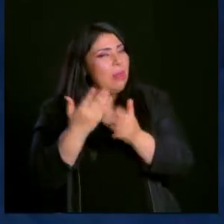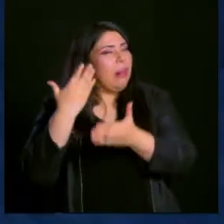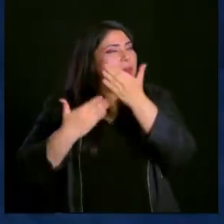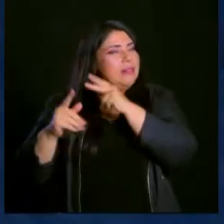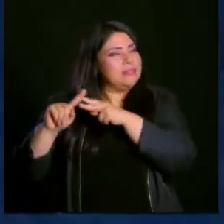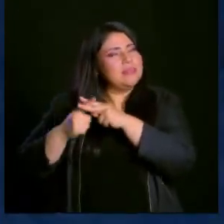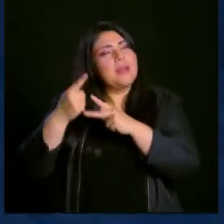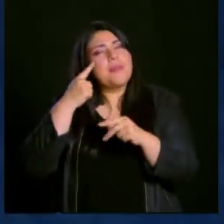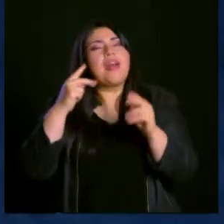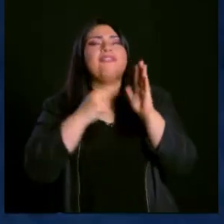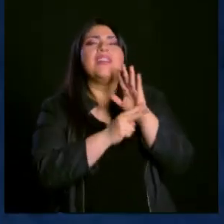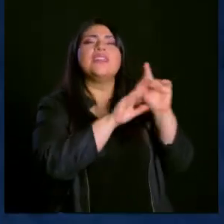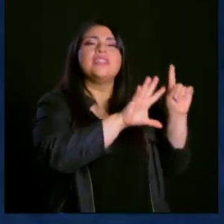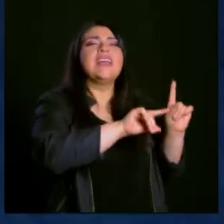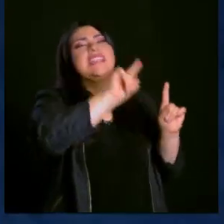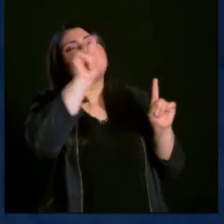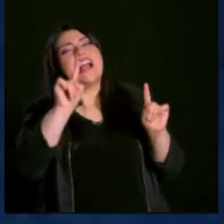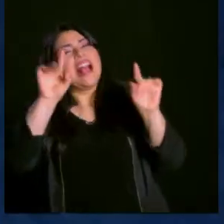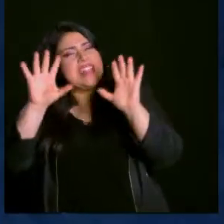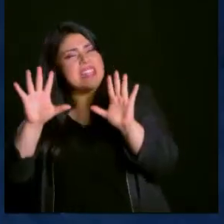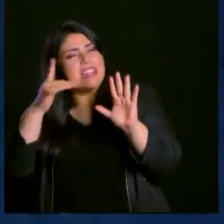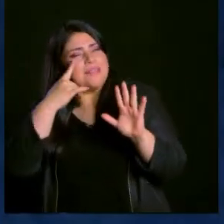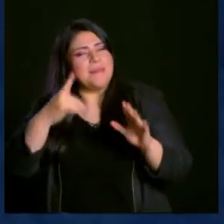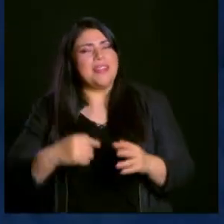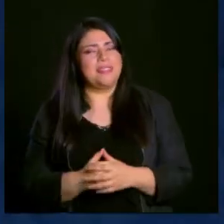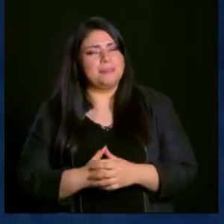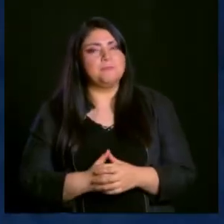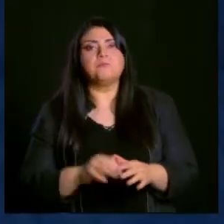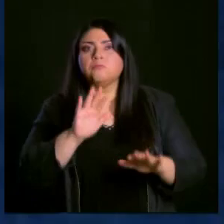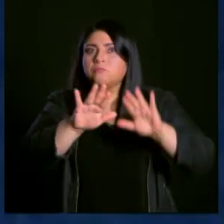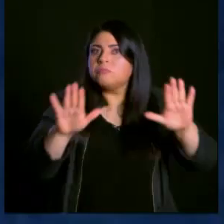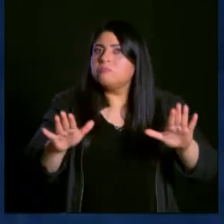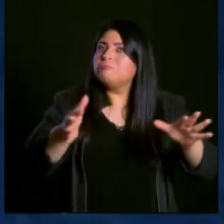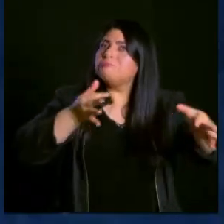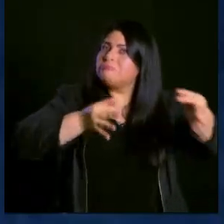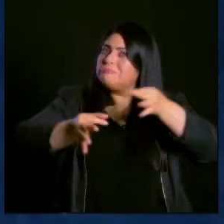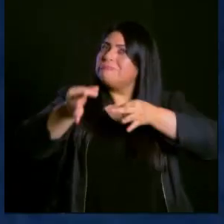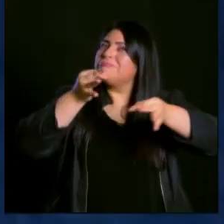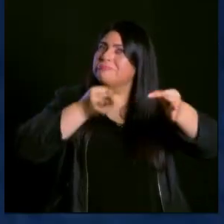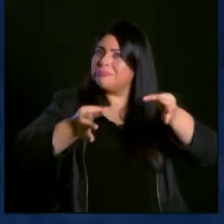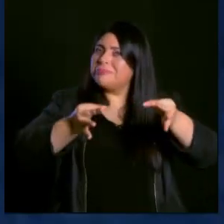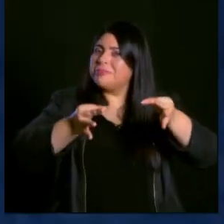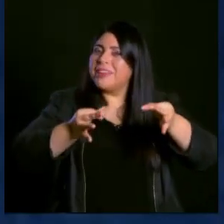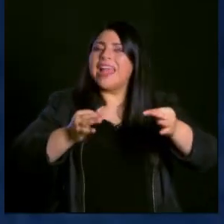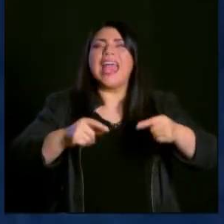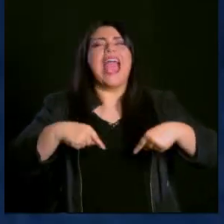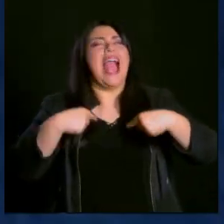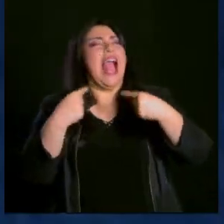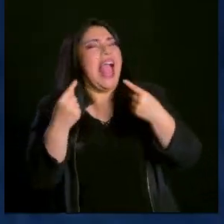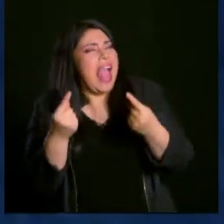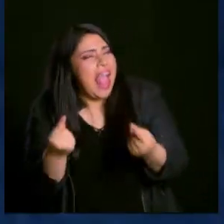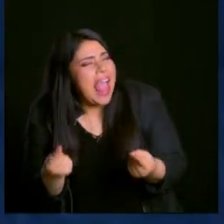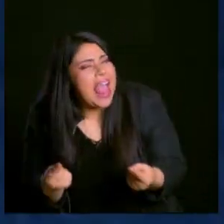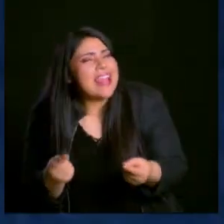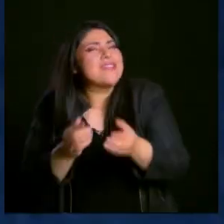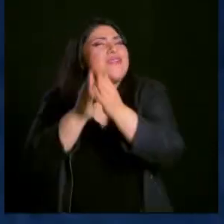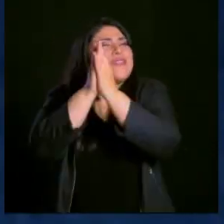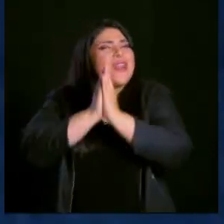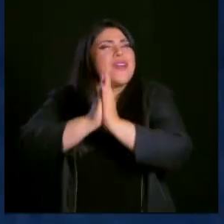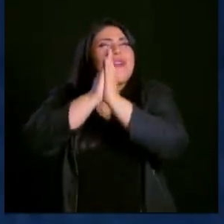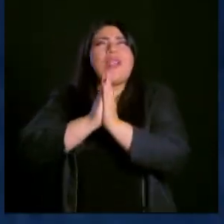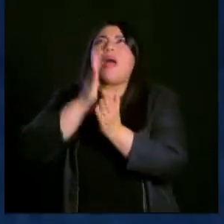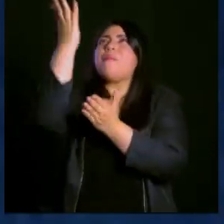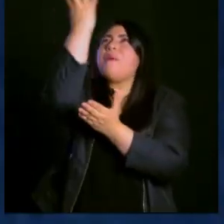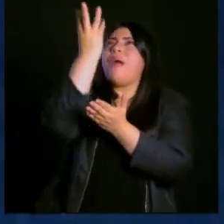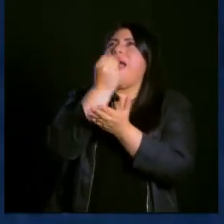quiero desde el 6 hasta el 10 para que veas en qué contexto está y terminemos aquí con el orar en el espíritu